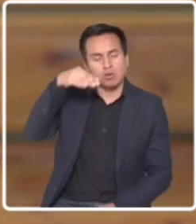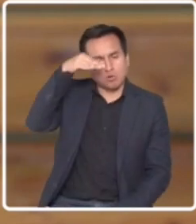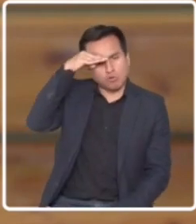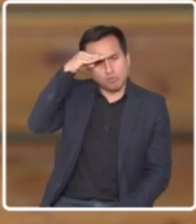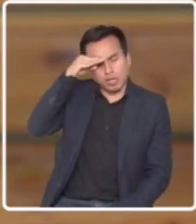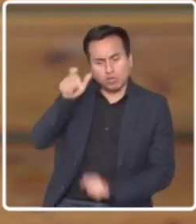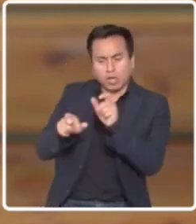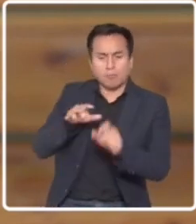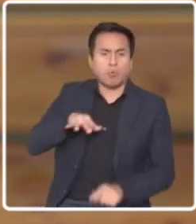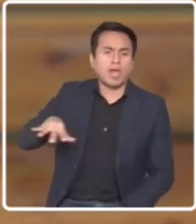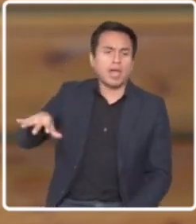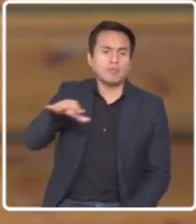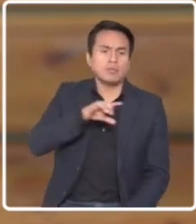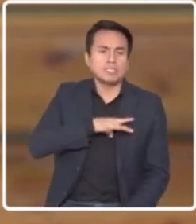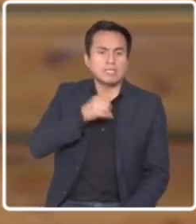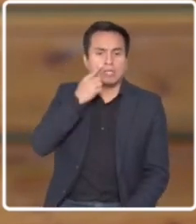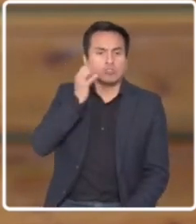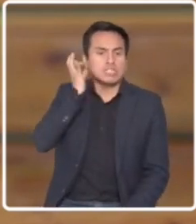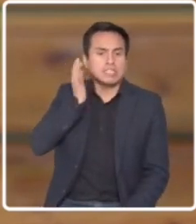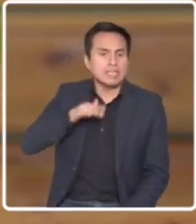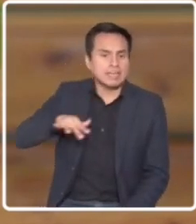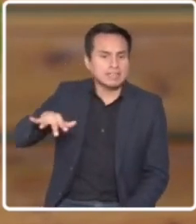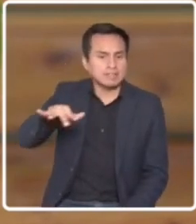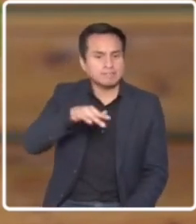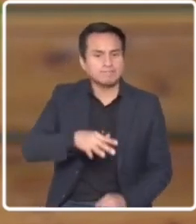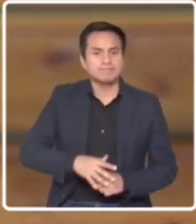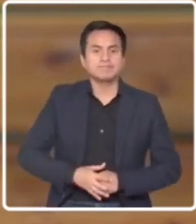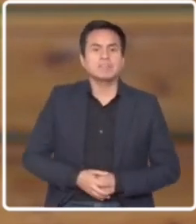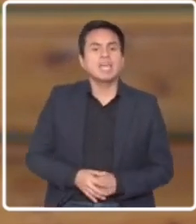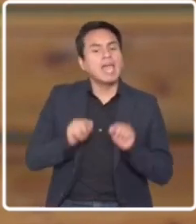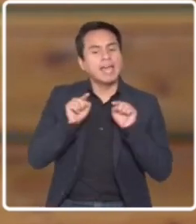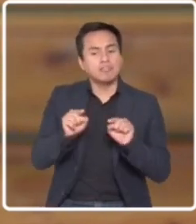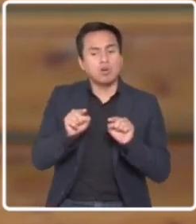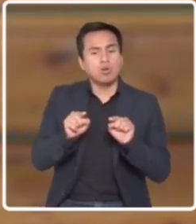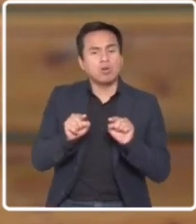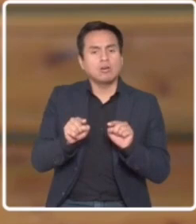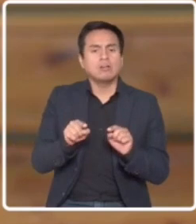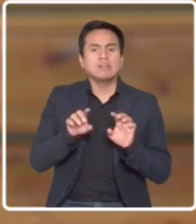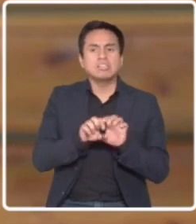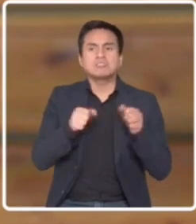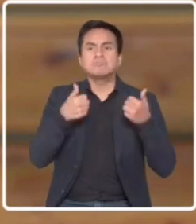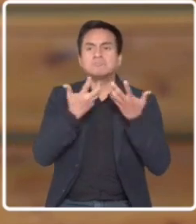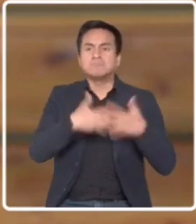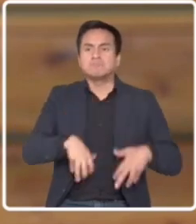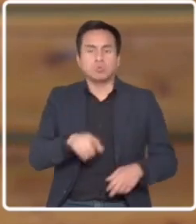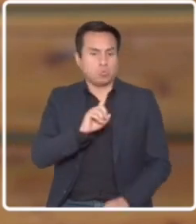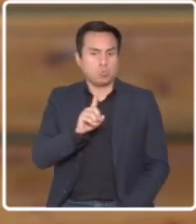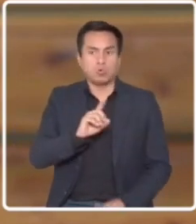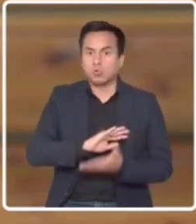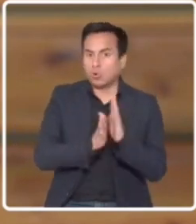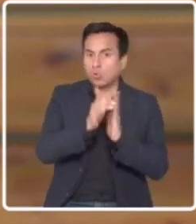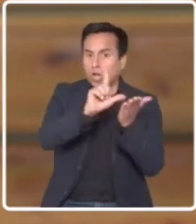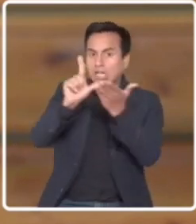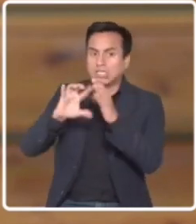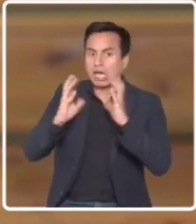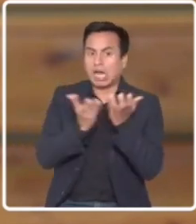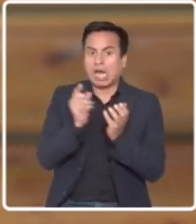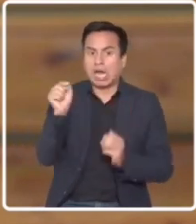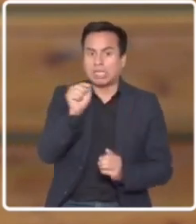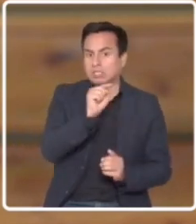confiando en el pueblo, en los chilenos y chilenas. Y eso es algo que no podemos dar por sentado, no en todos los lugares es